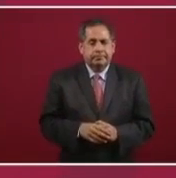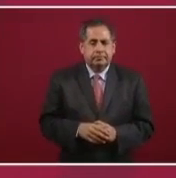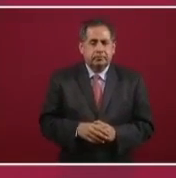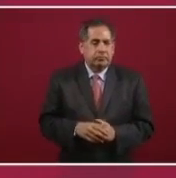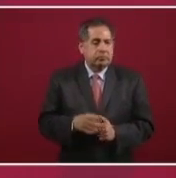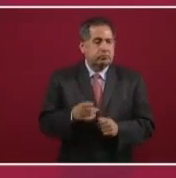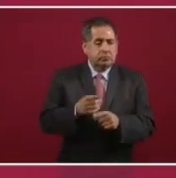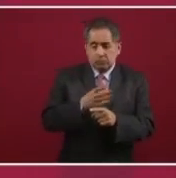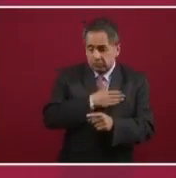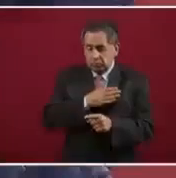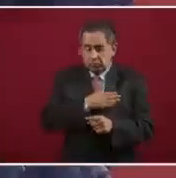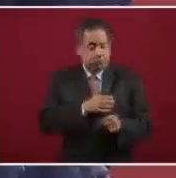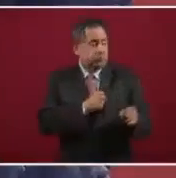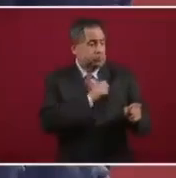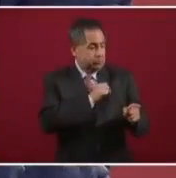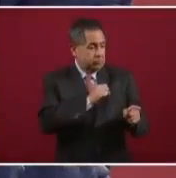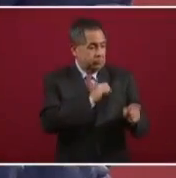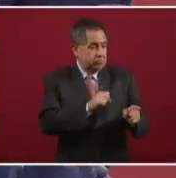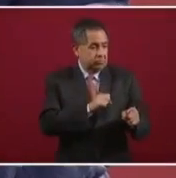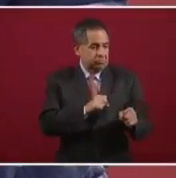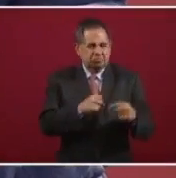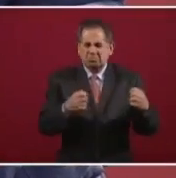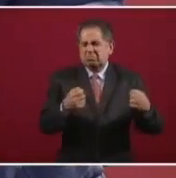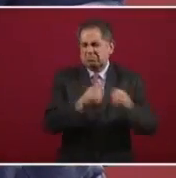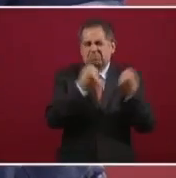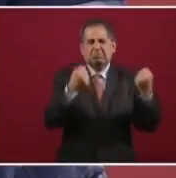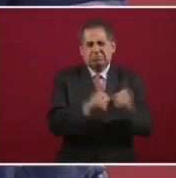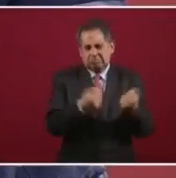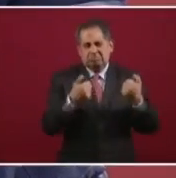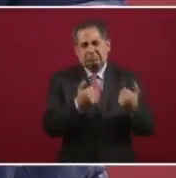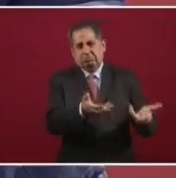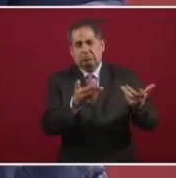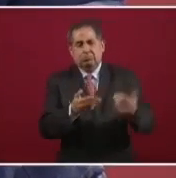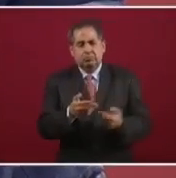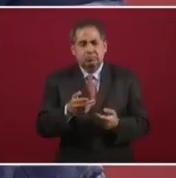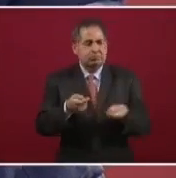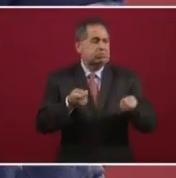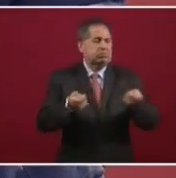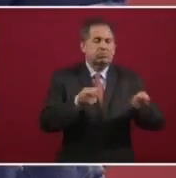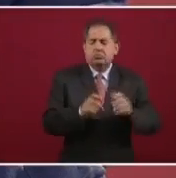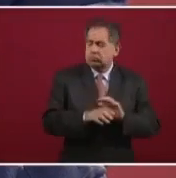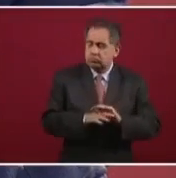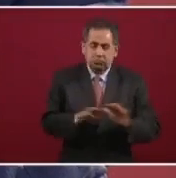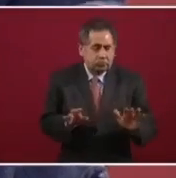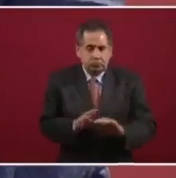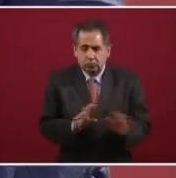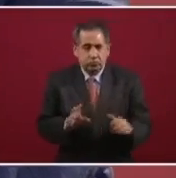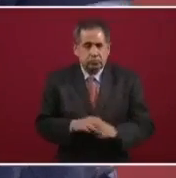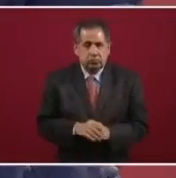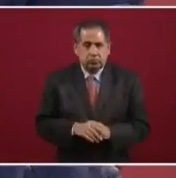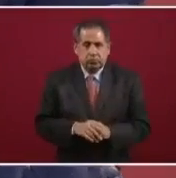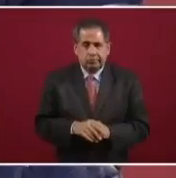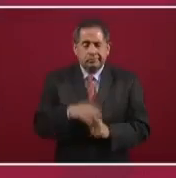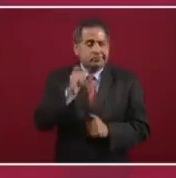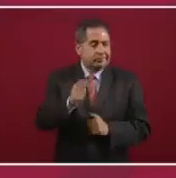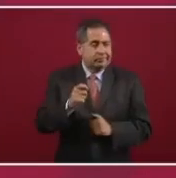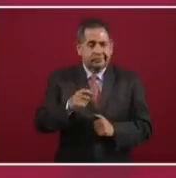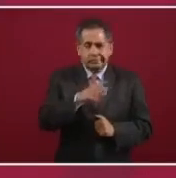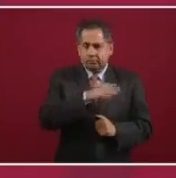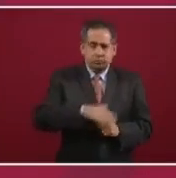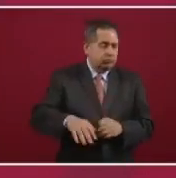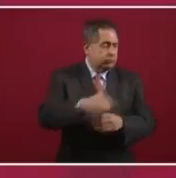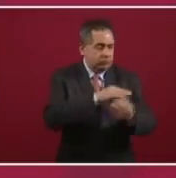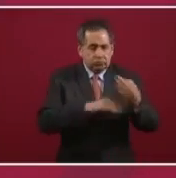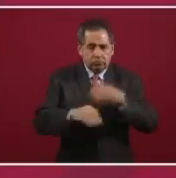buenos y malos, no es una actitud maniquea, o sea, es en